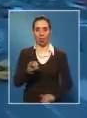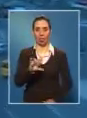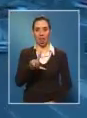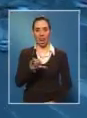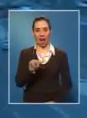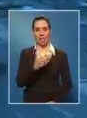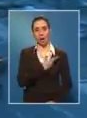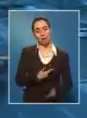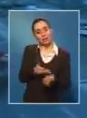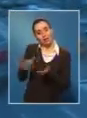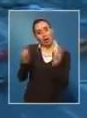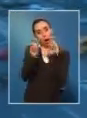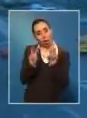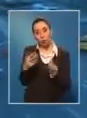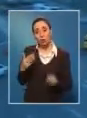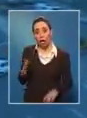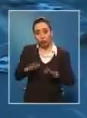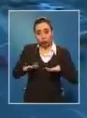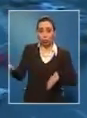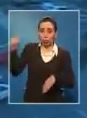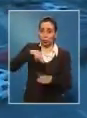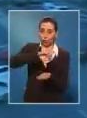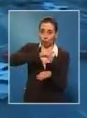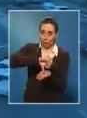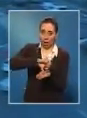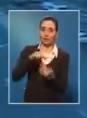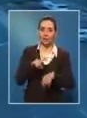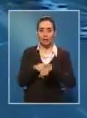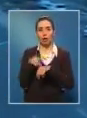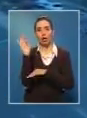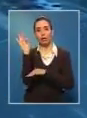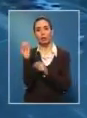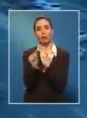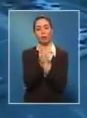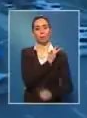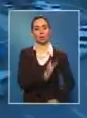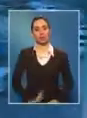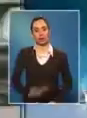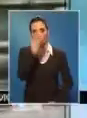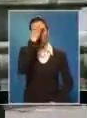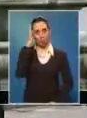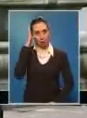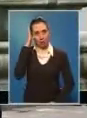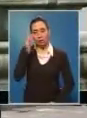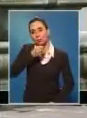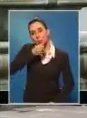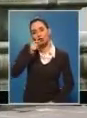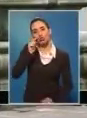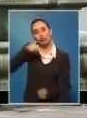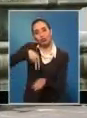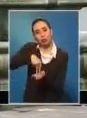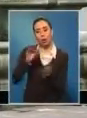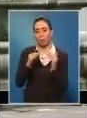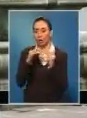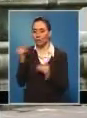Manuel Zelaya, el depuesto presidente de Honduras, ya está en nuestro país y a esta hora se reúne con la presidenta Michelle Bachelet. Álvaro Pachi está en La Moneda.